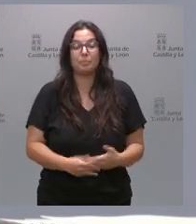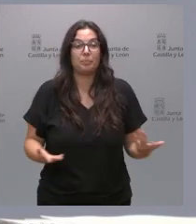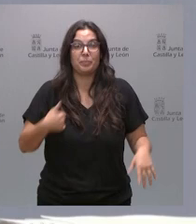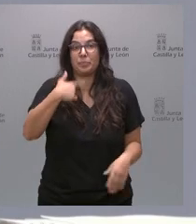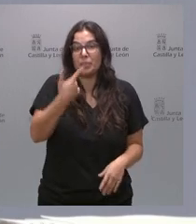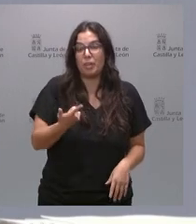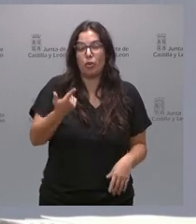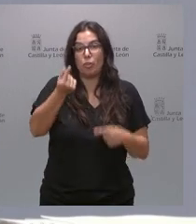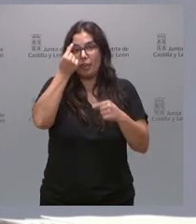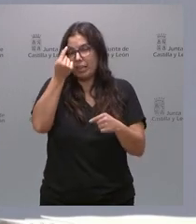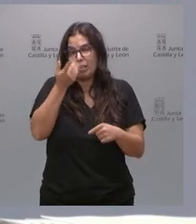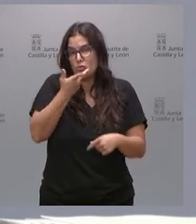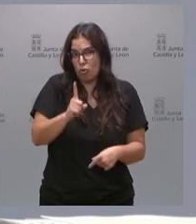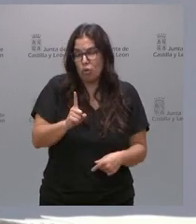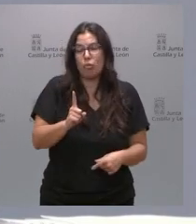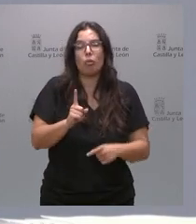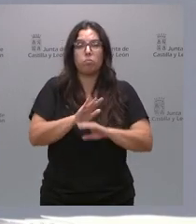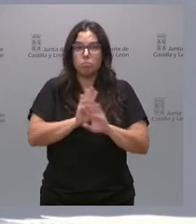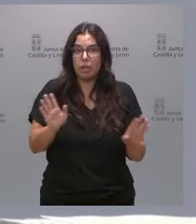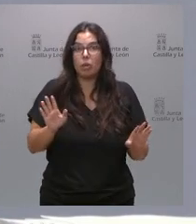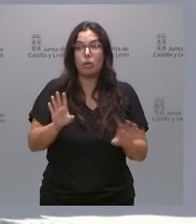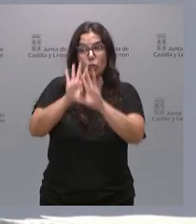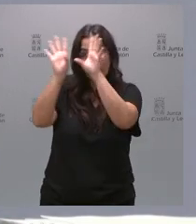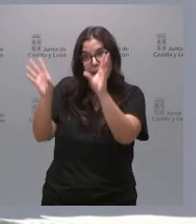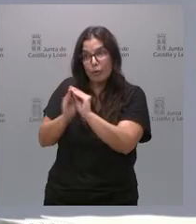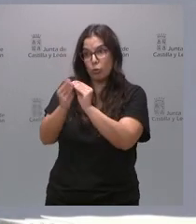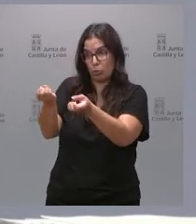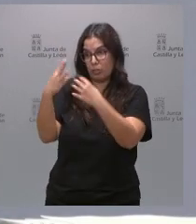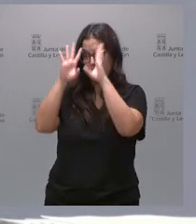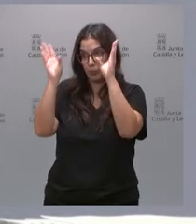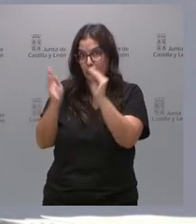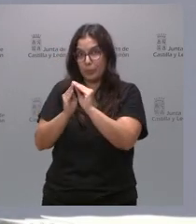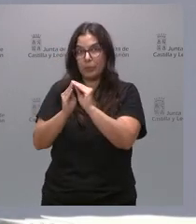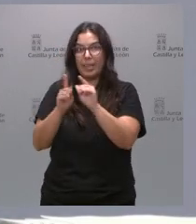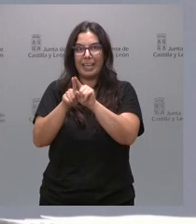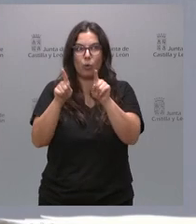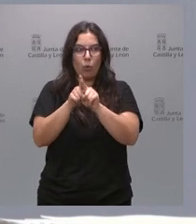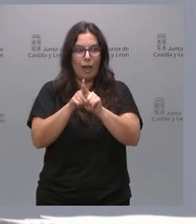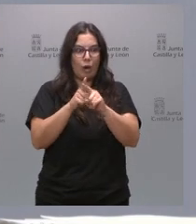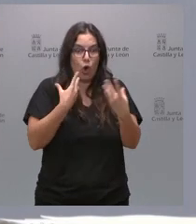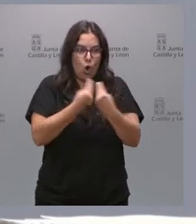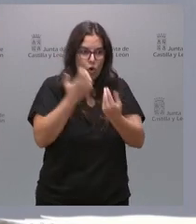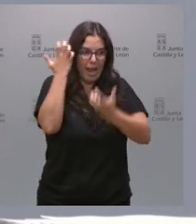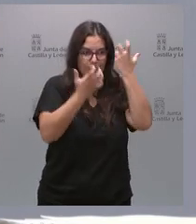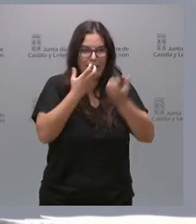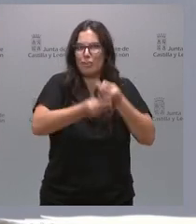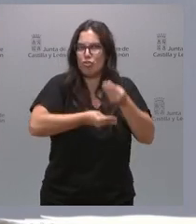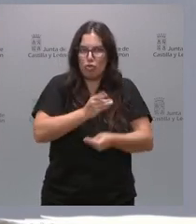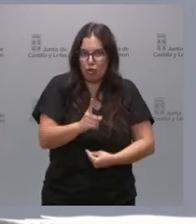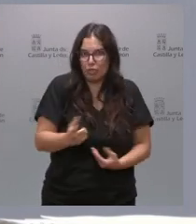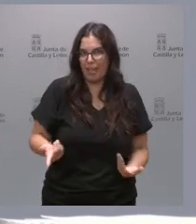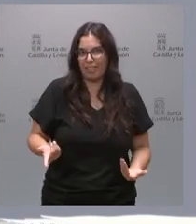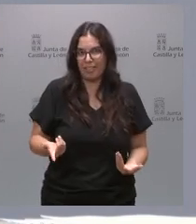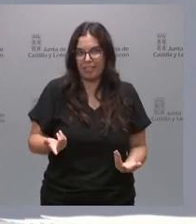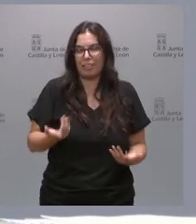le digo sin conocer el detalle de sus palabras que tampoco se realiza en este momento sobre ninguna vaquilla y por tanto no